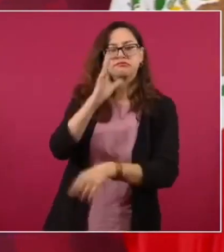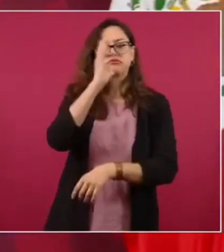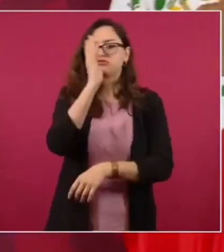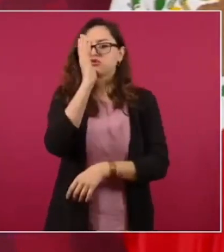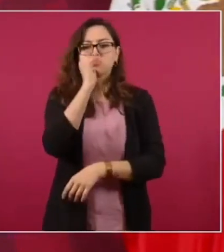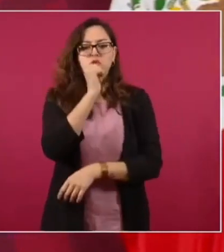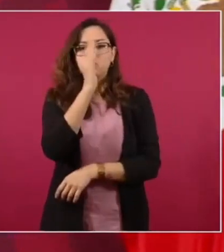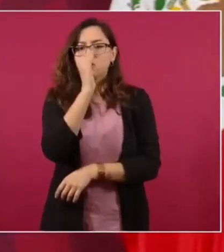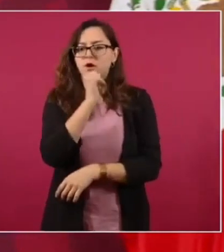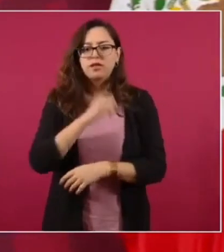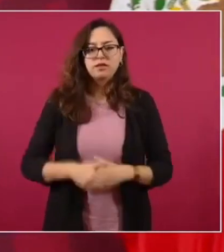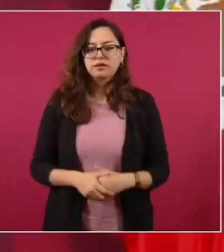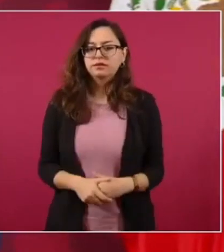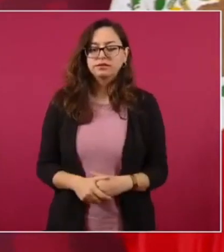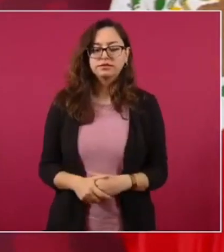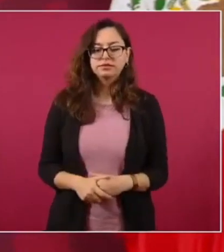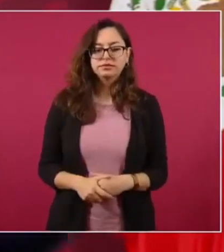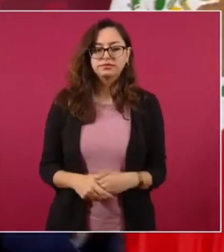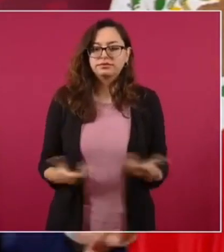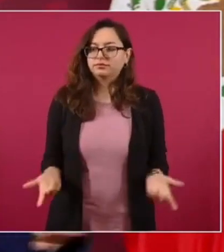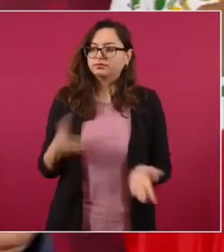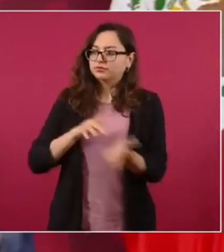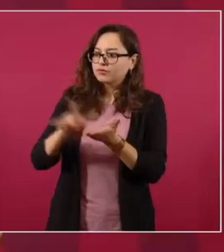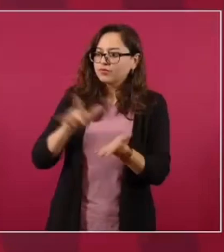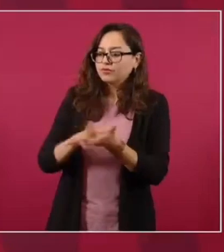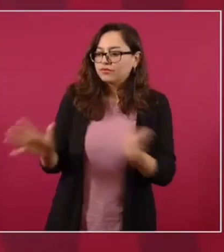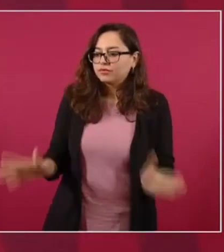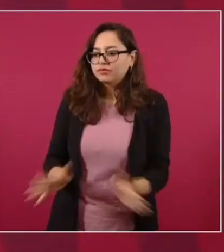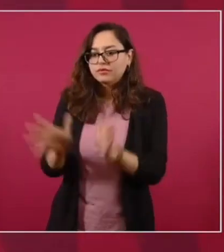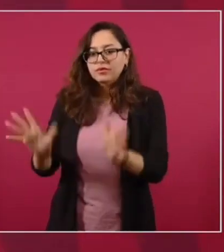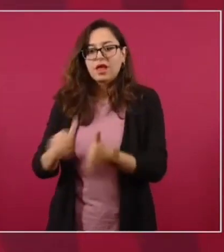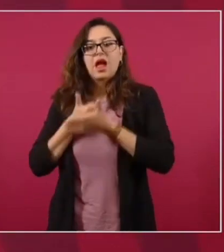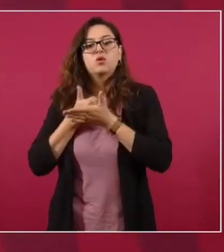remesas para ayudar a la gente,